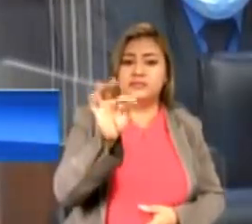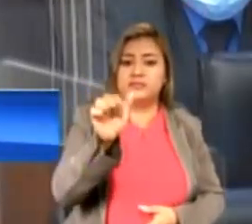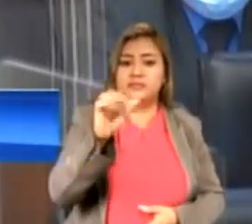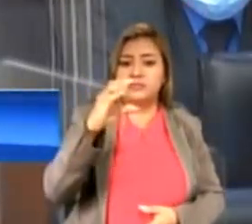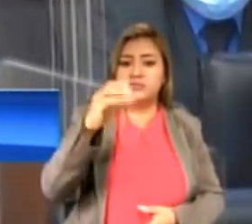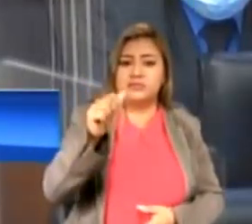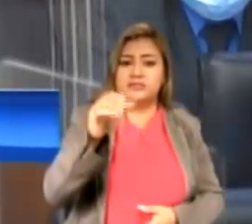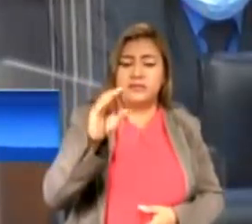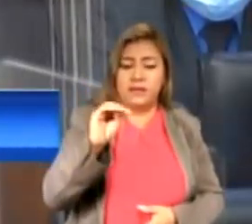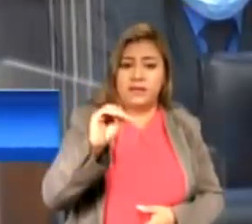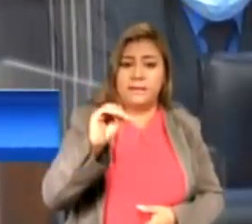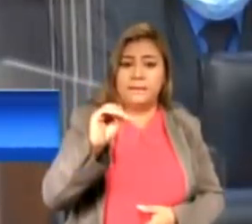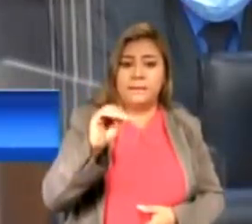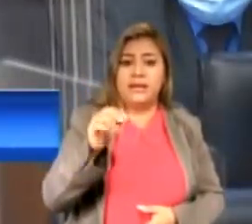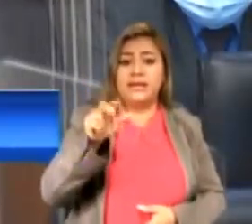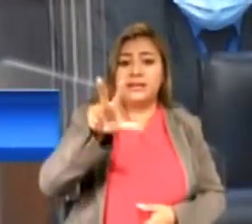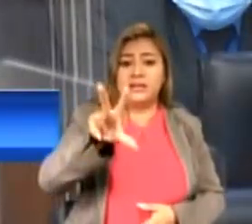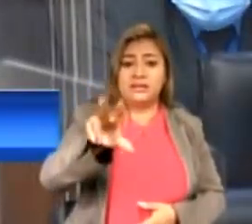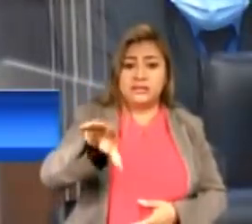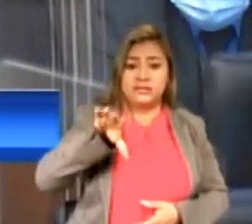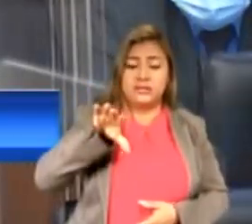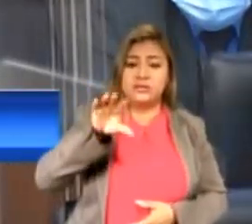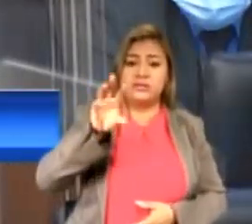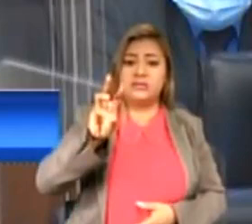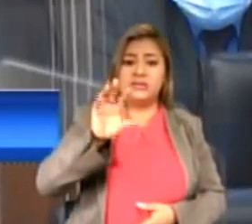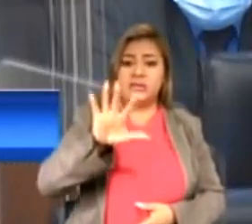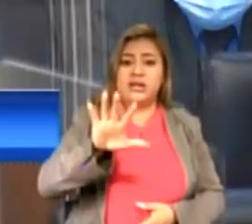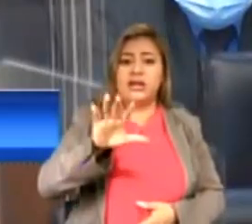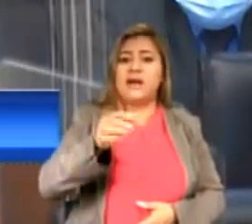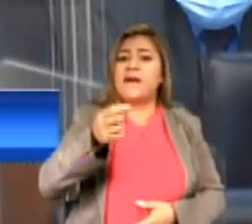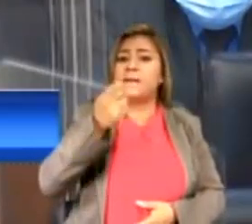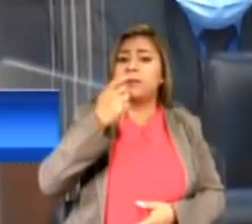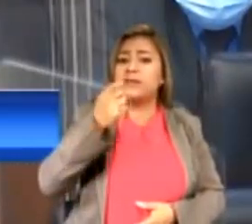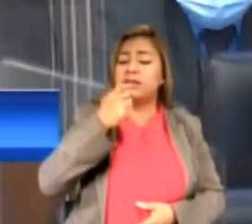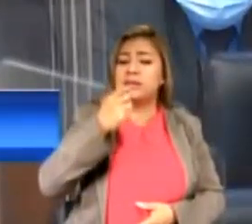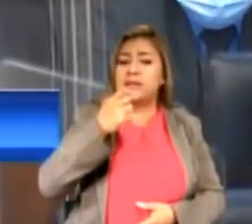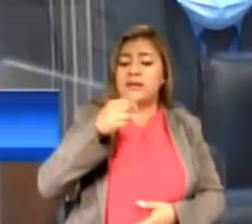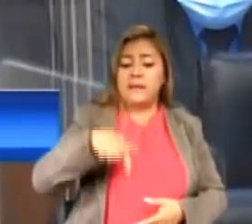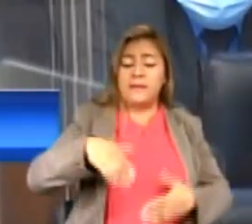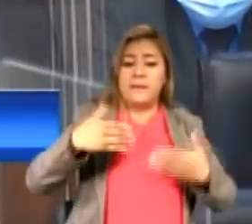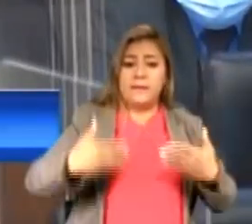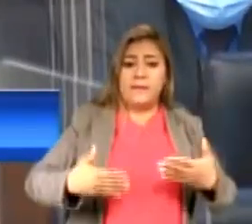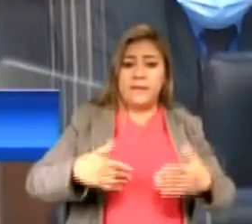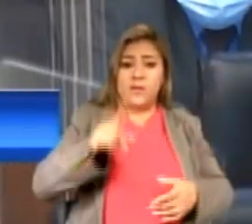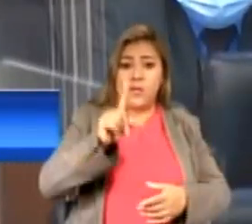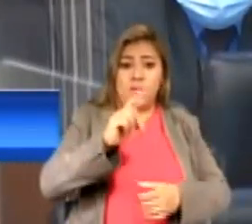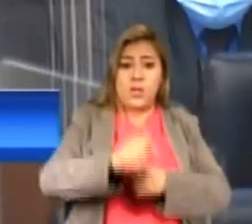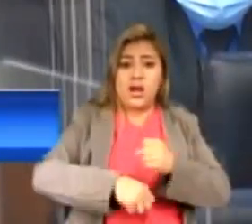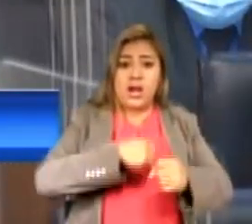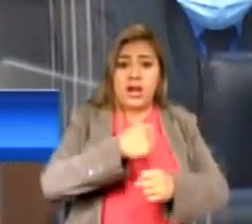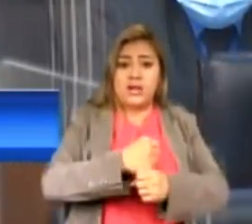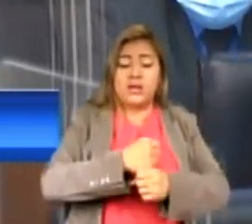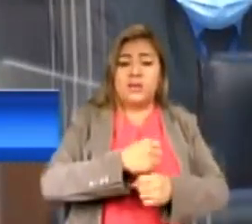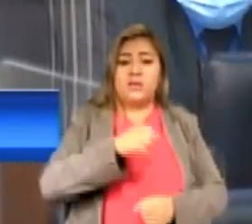Atacán. 365 pastillas en Panamá en un año representa